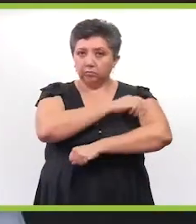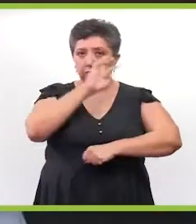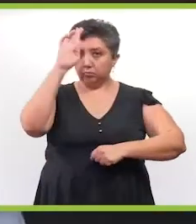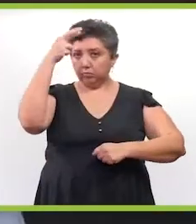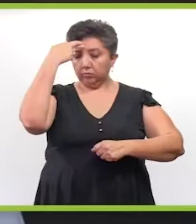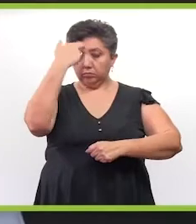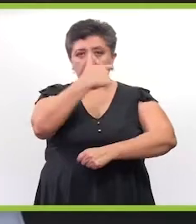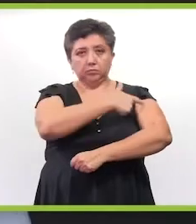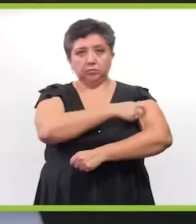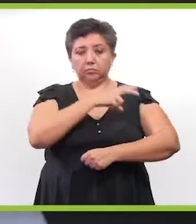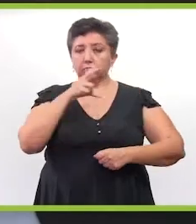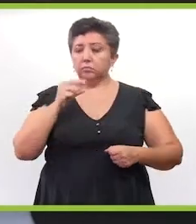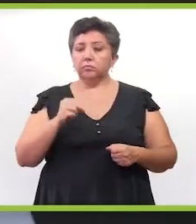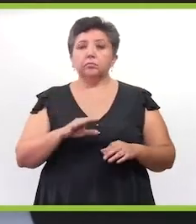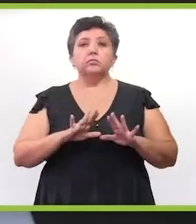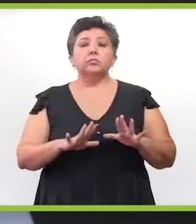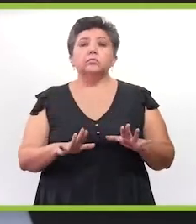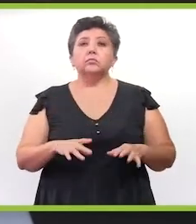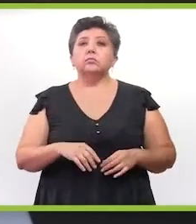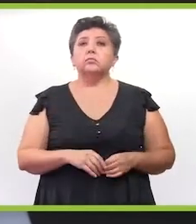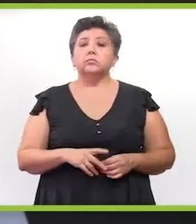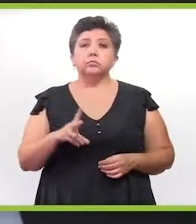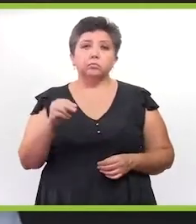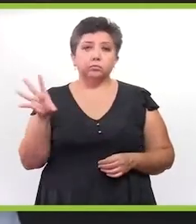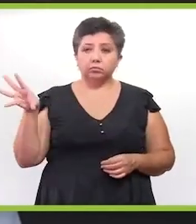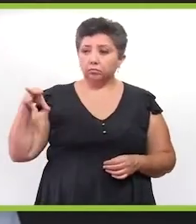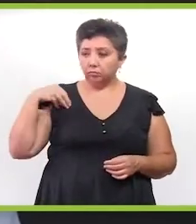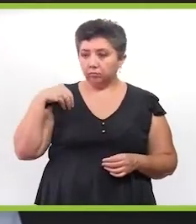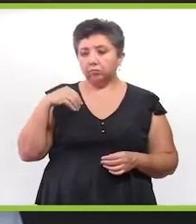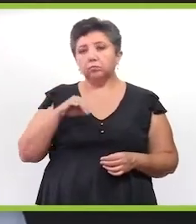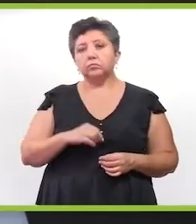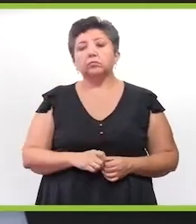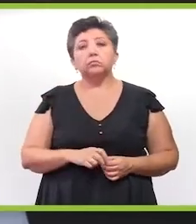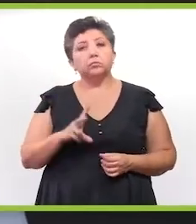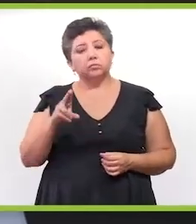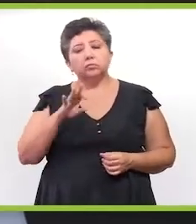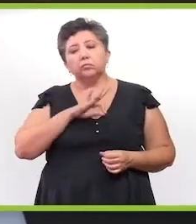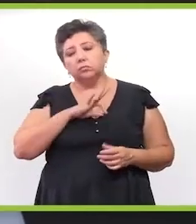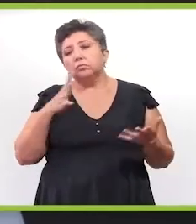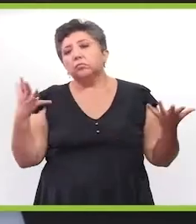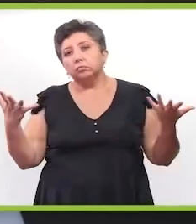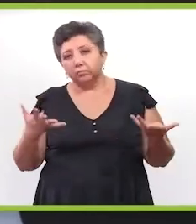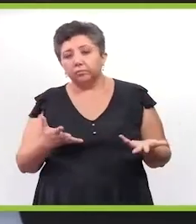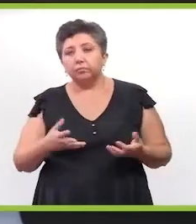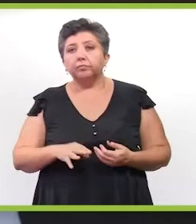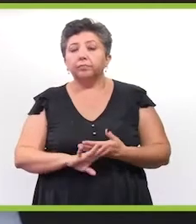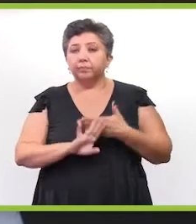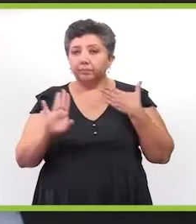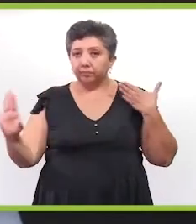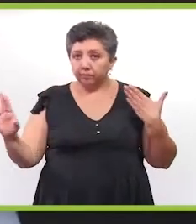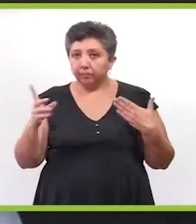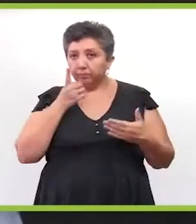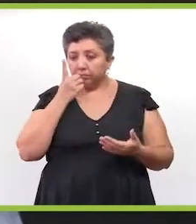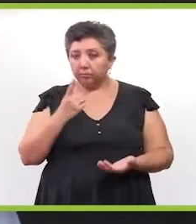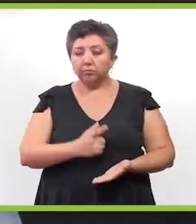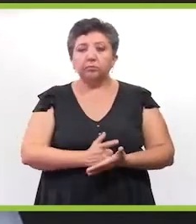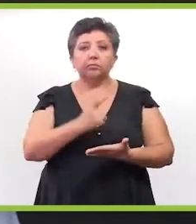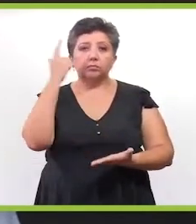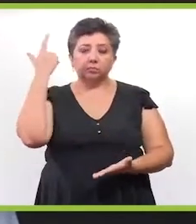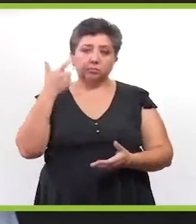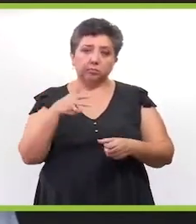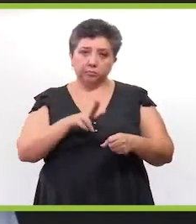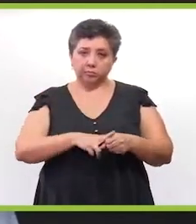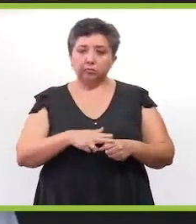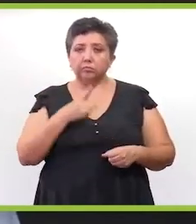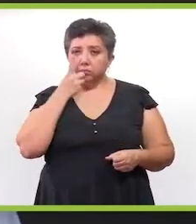nos recordar que la vacuna no impide que uno no se contagie que evidentemente lo que hace el bacón es evitar que termines con un kobe grave